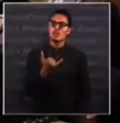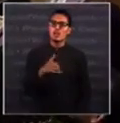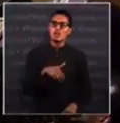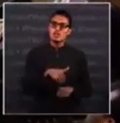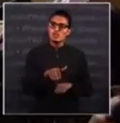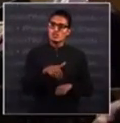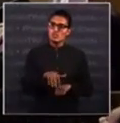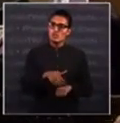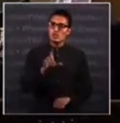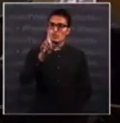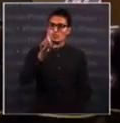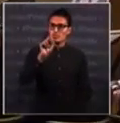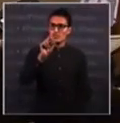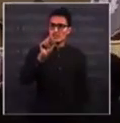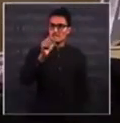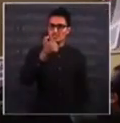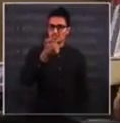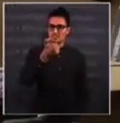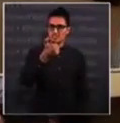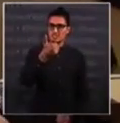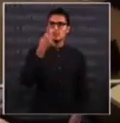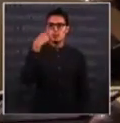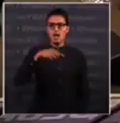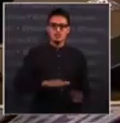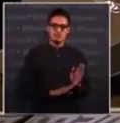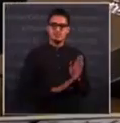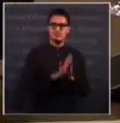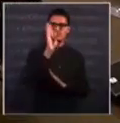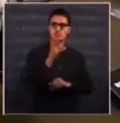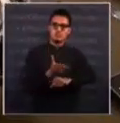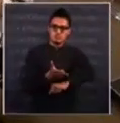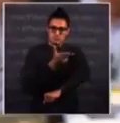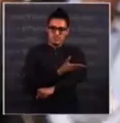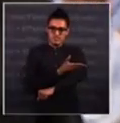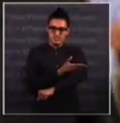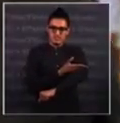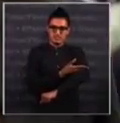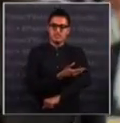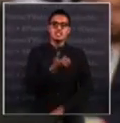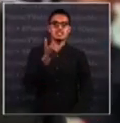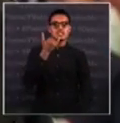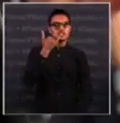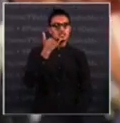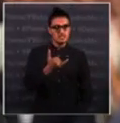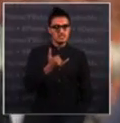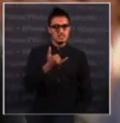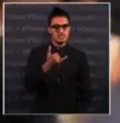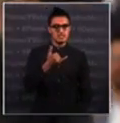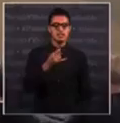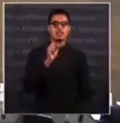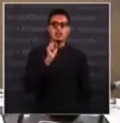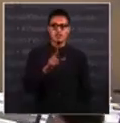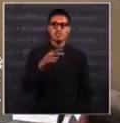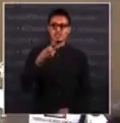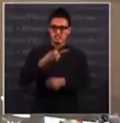número 26 en desarrollo humano. Y somos el 2º lugar